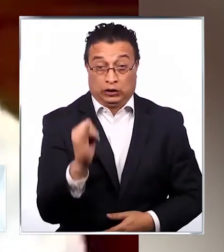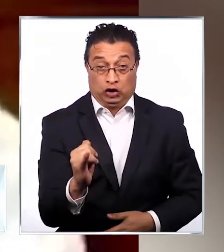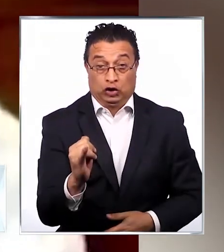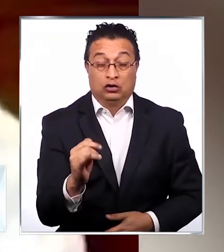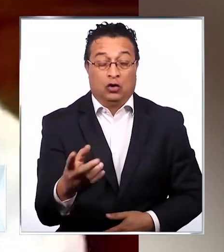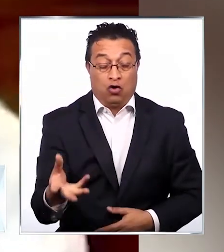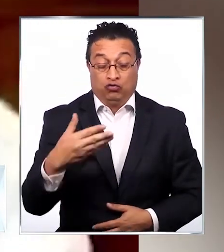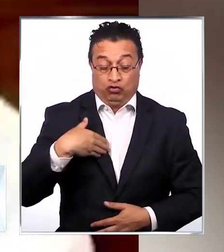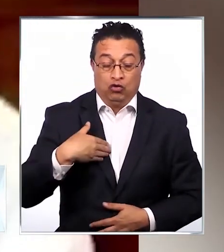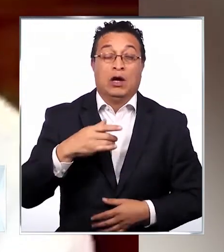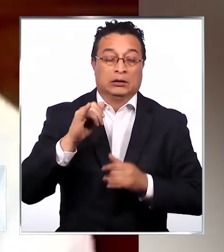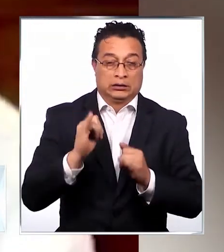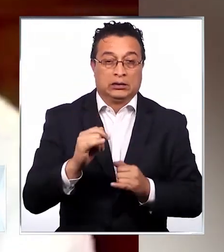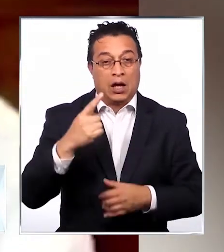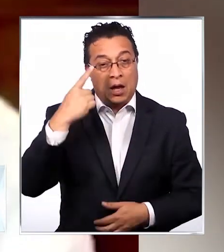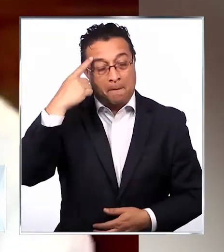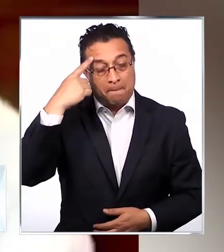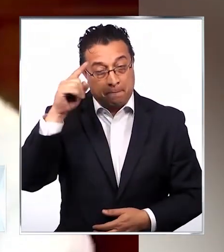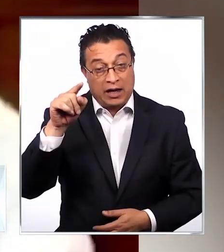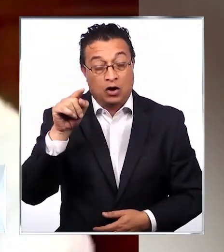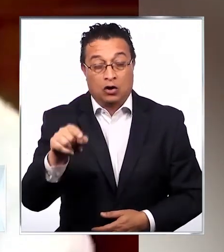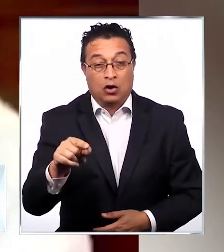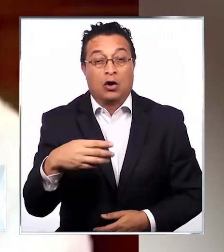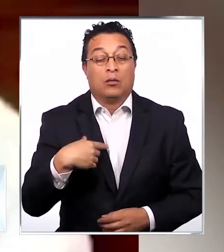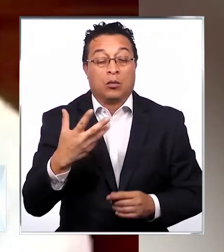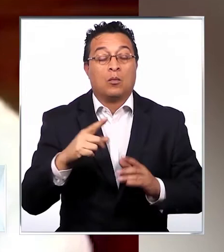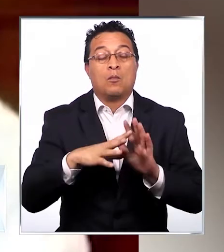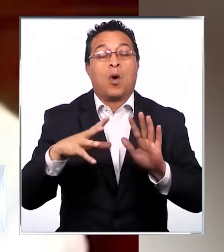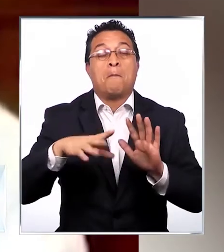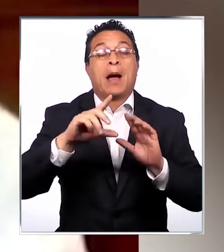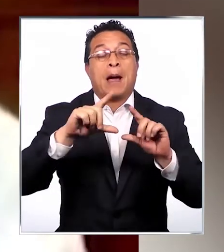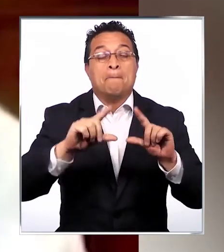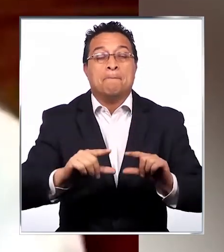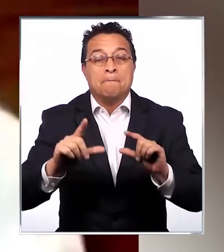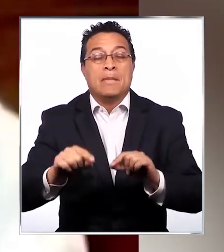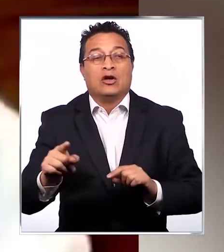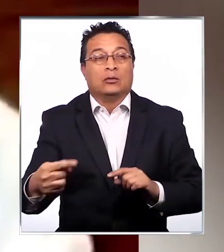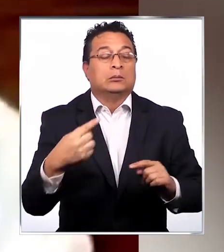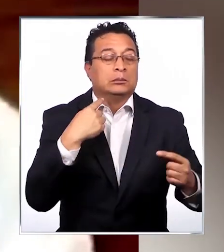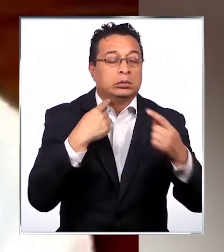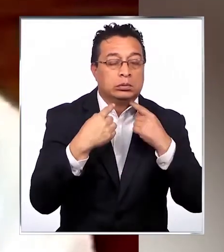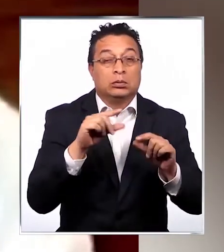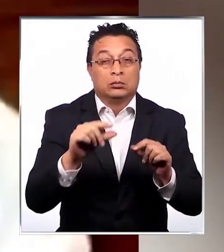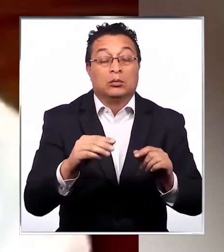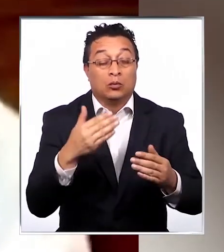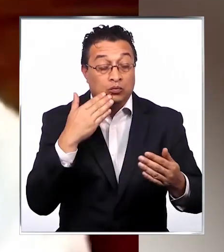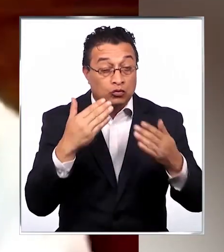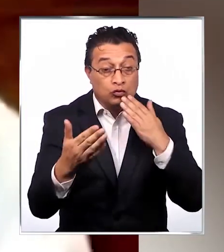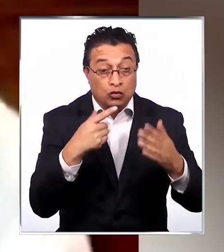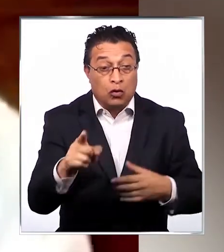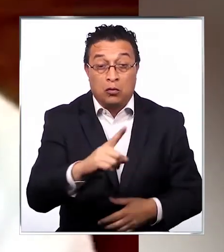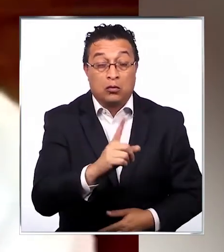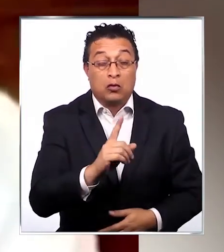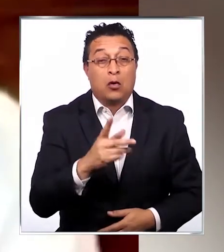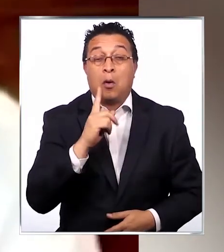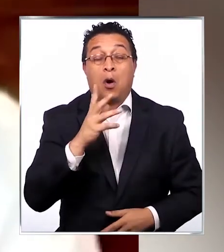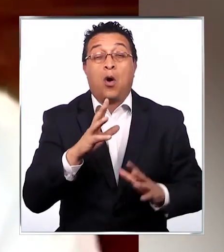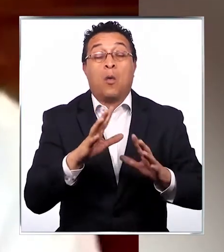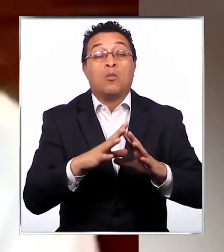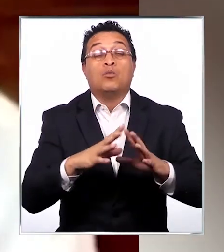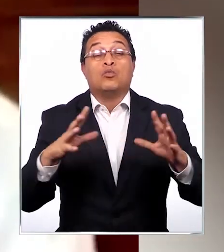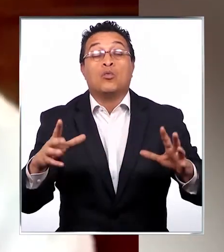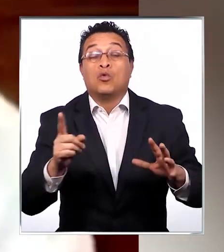cierto, pero tienen una tasa de incidencia mucho menor y los que se contagian no